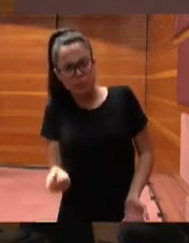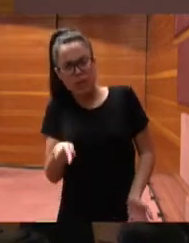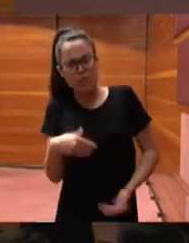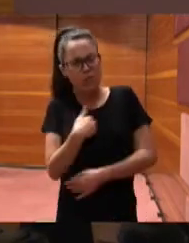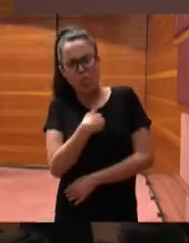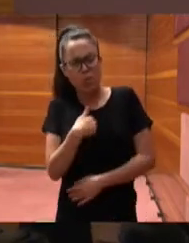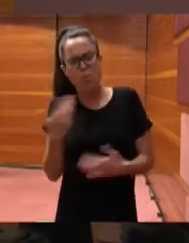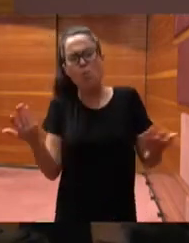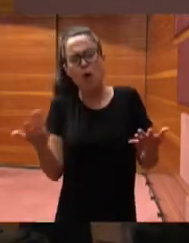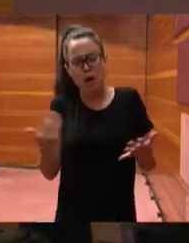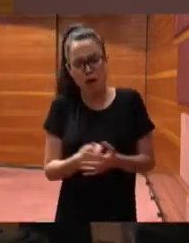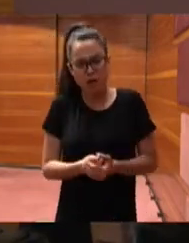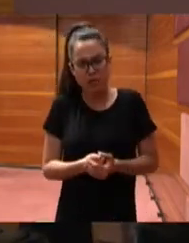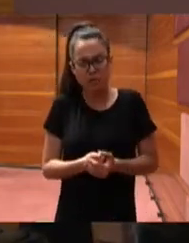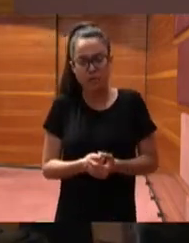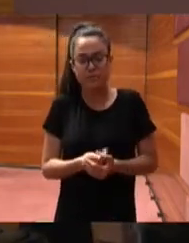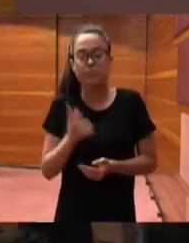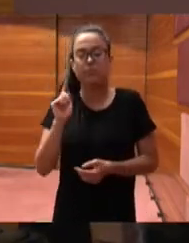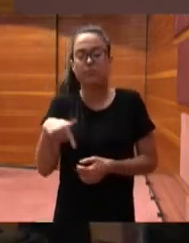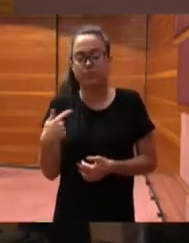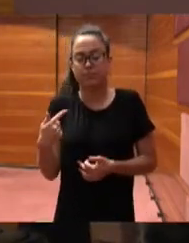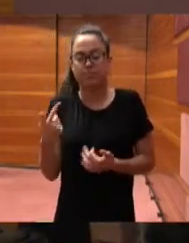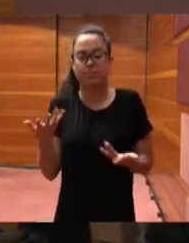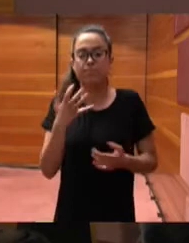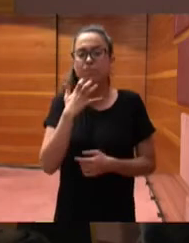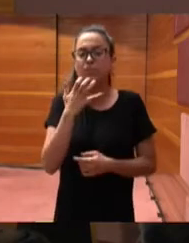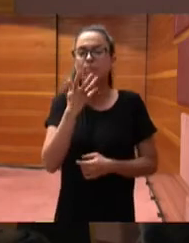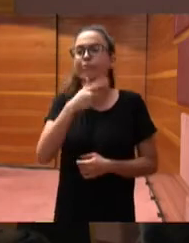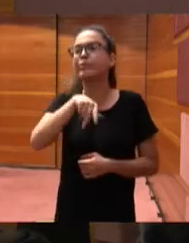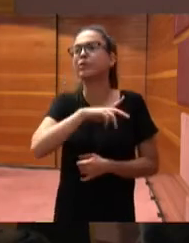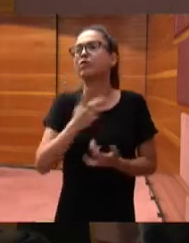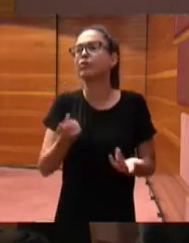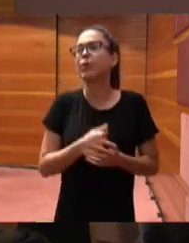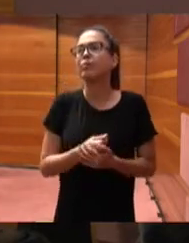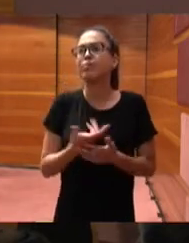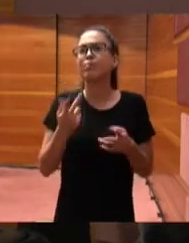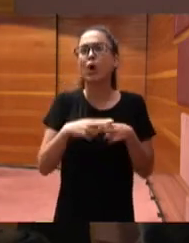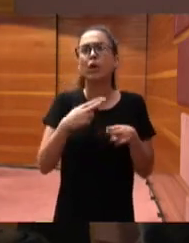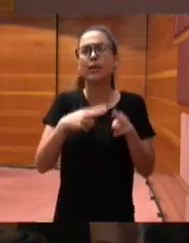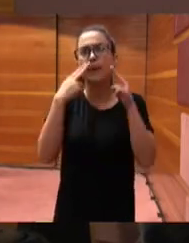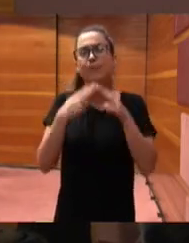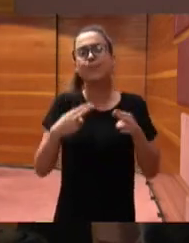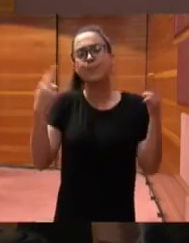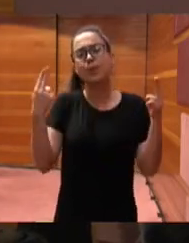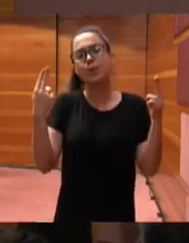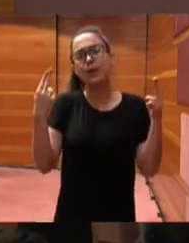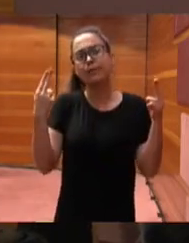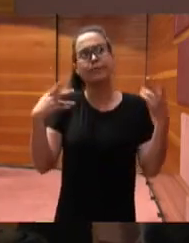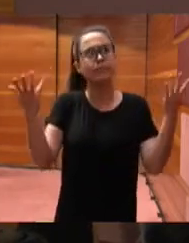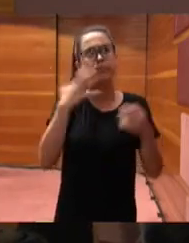¿no? O llevado a un aspecto más normal. Lo que hemos gastado en la política pública de, yo qué sé, de